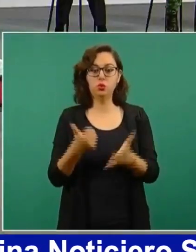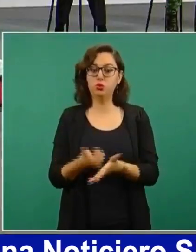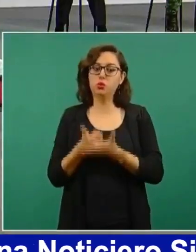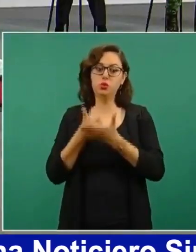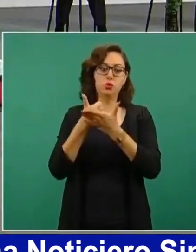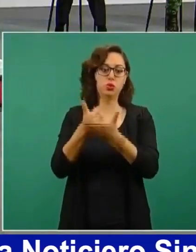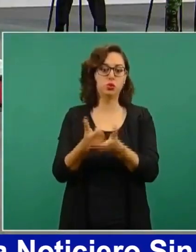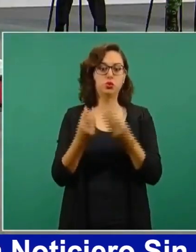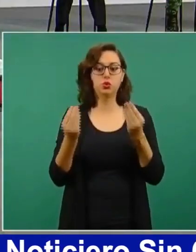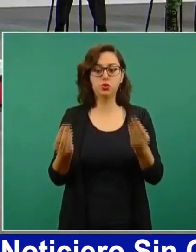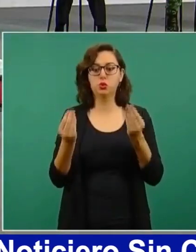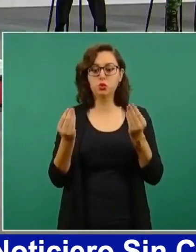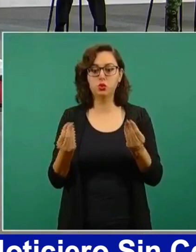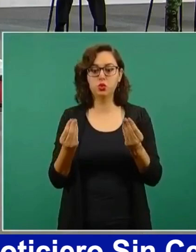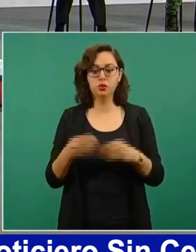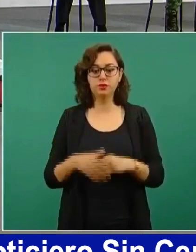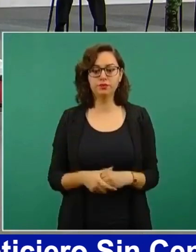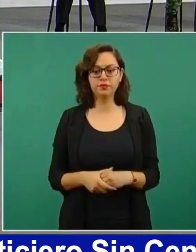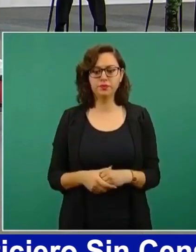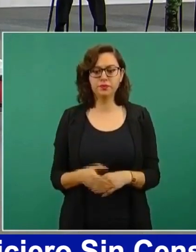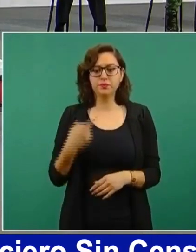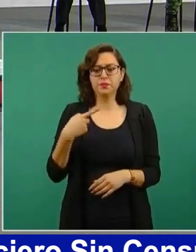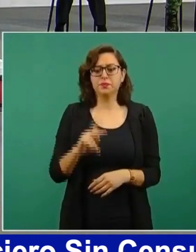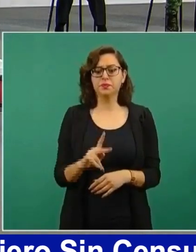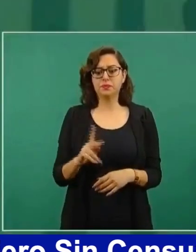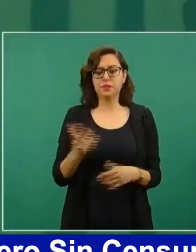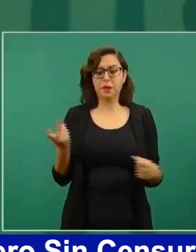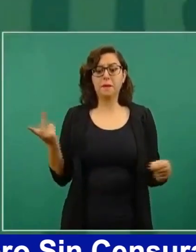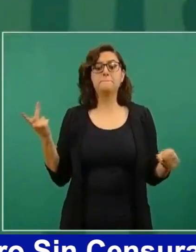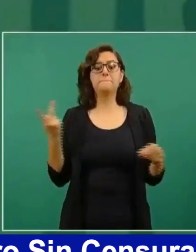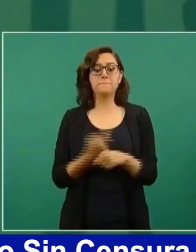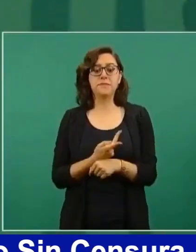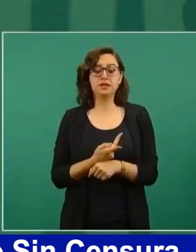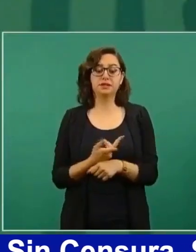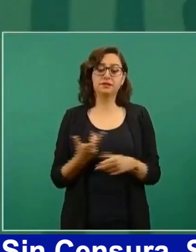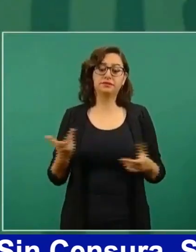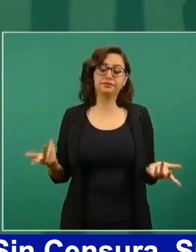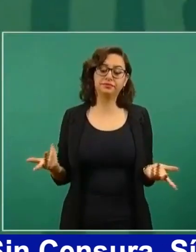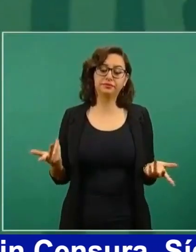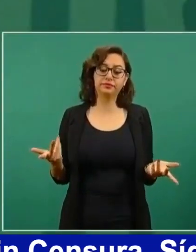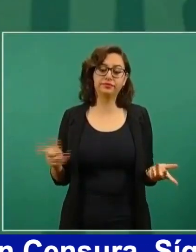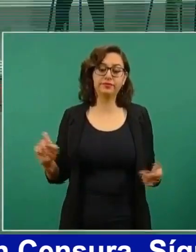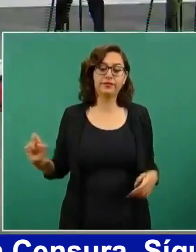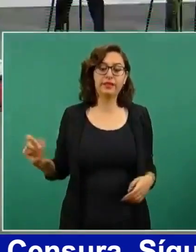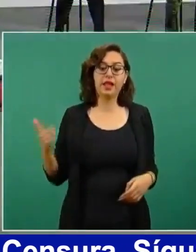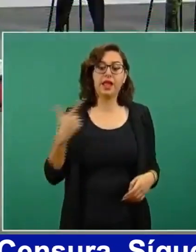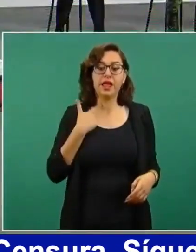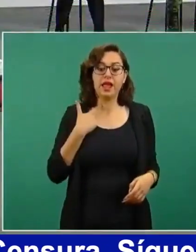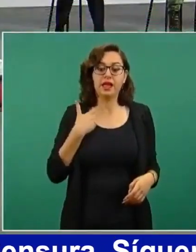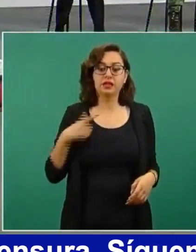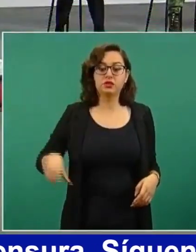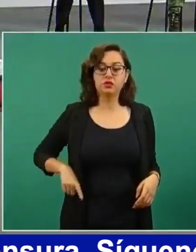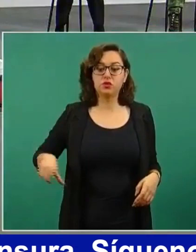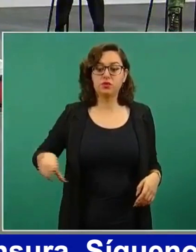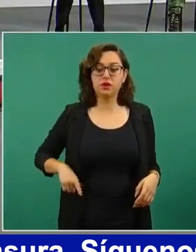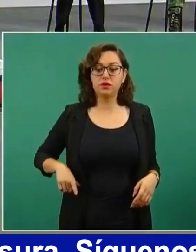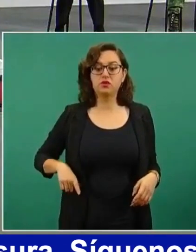por un modelo económico que protege a una